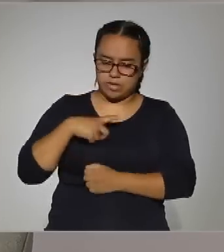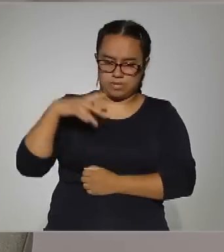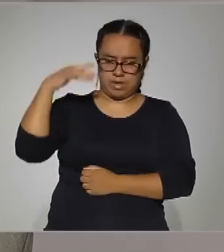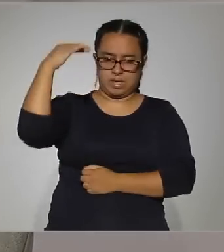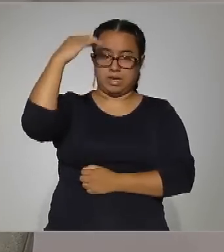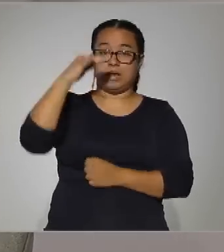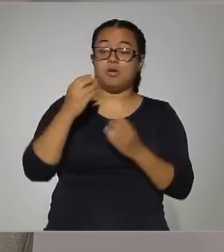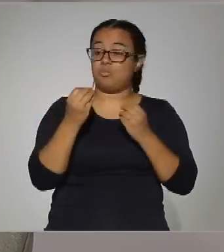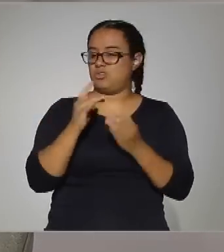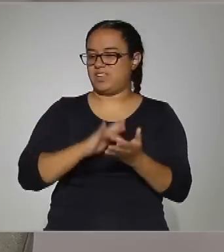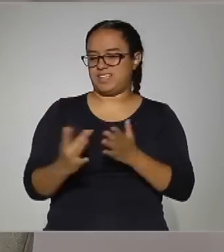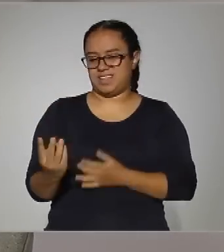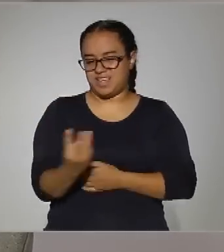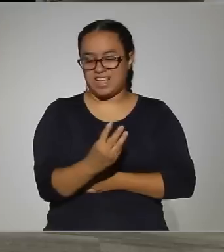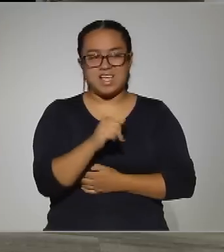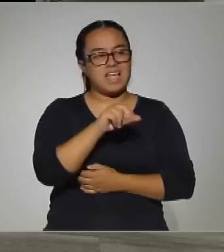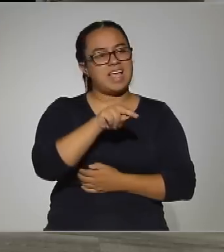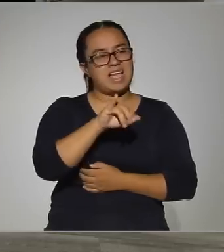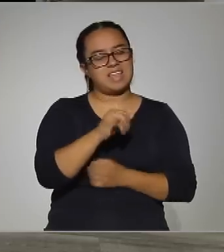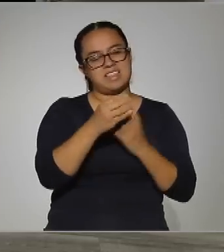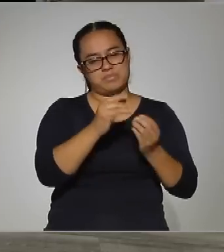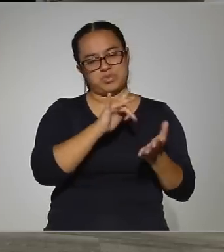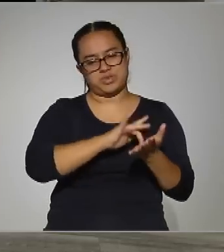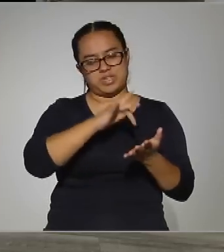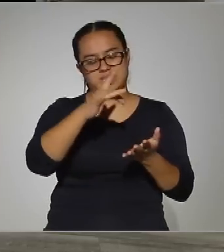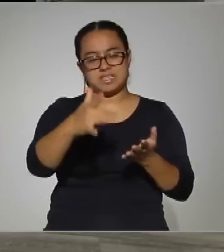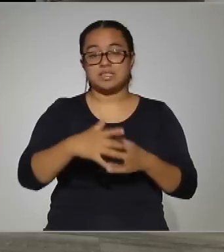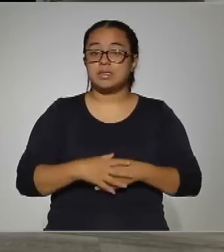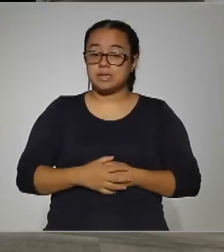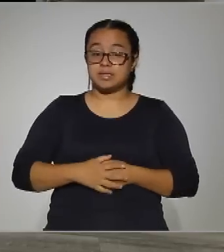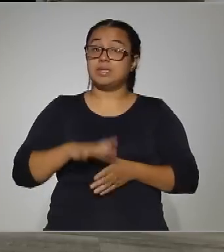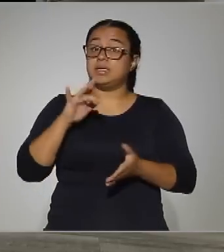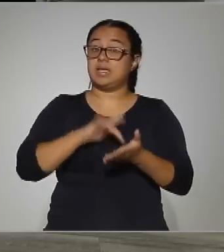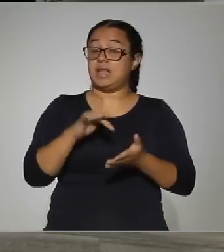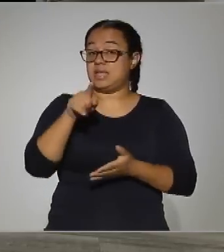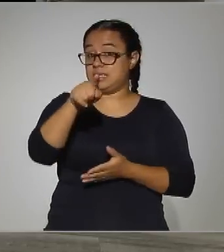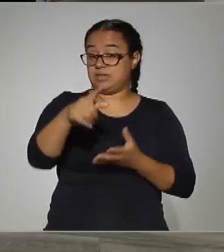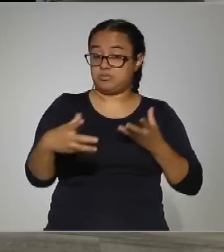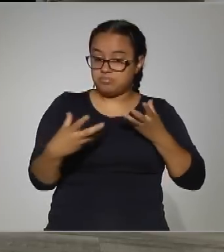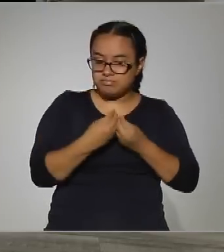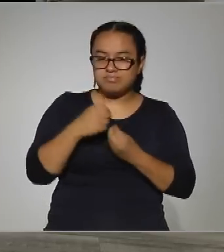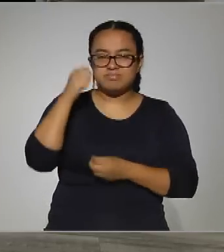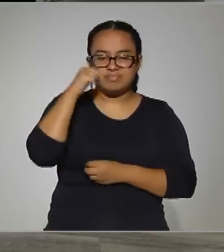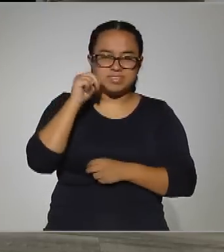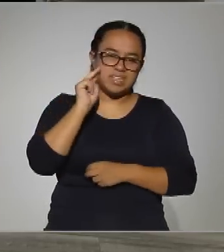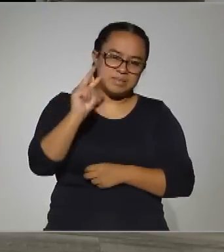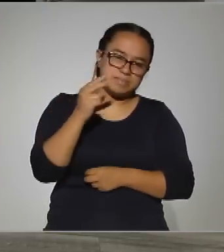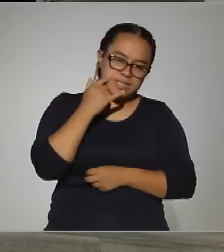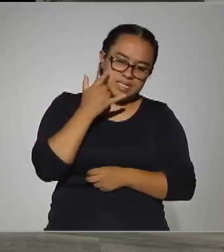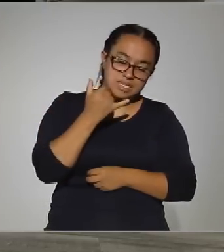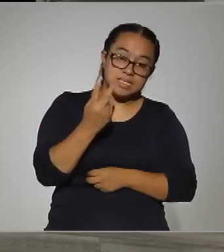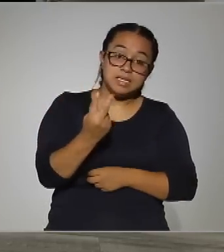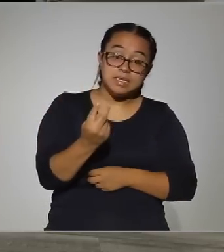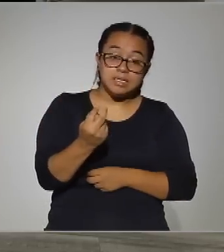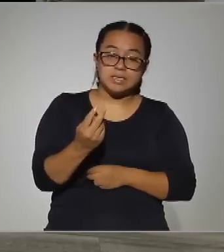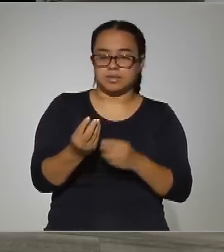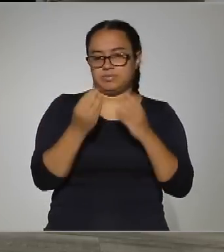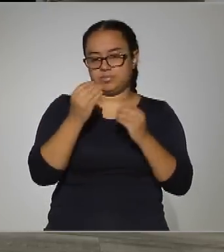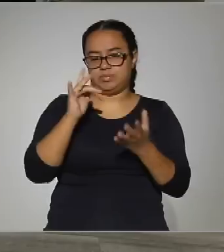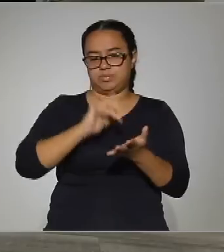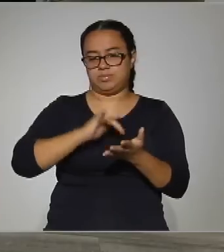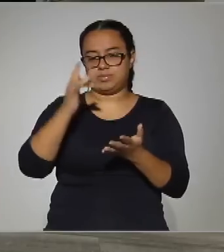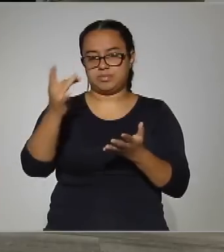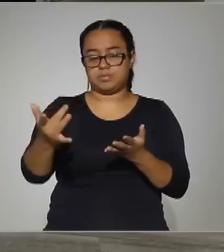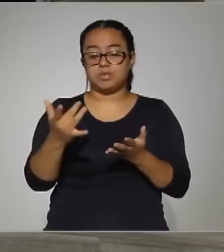gracias. Gracias a los Al tres. contrario, Miani, gracias. querida, gracias. Gracias A ti, que siempre estás de otro lado de la pantalla.